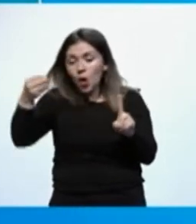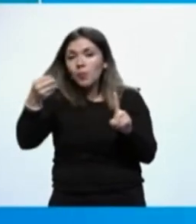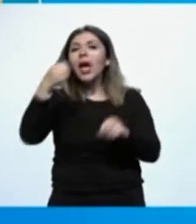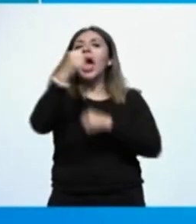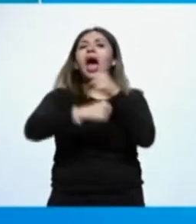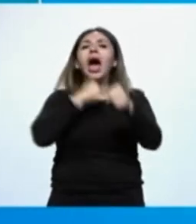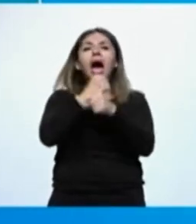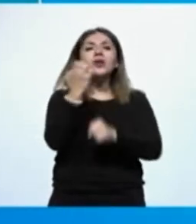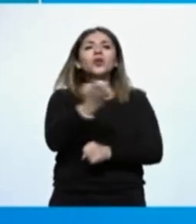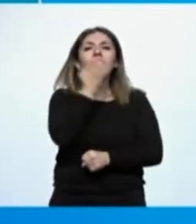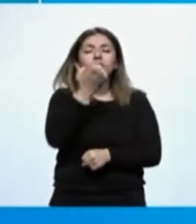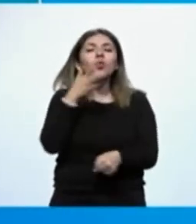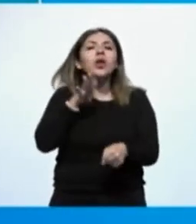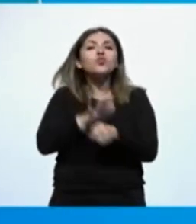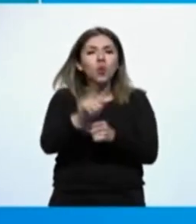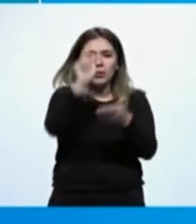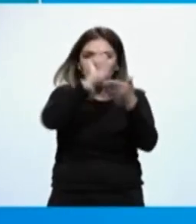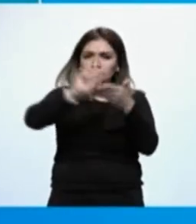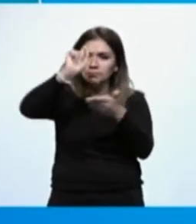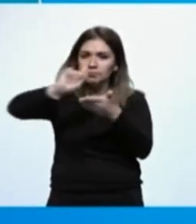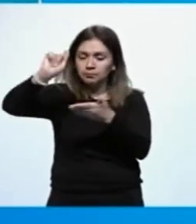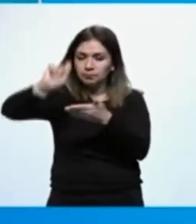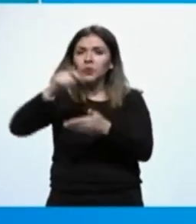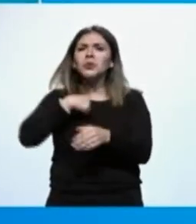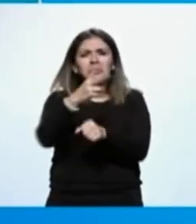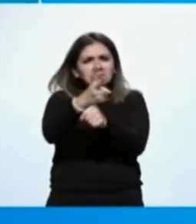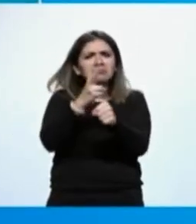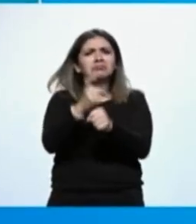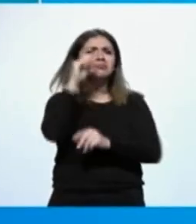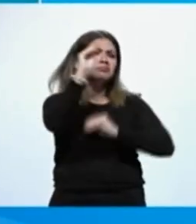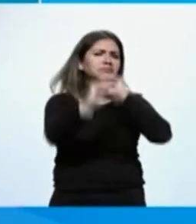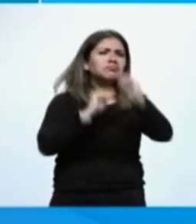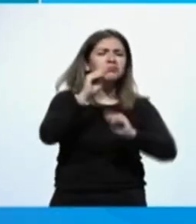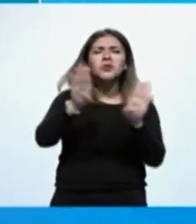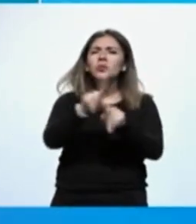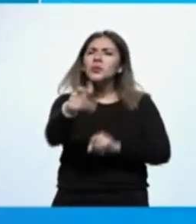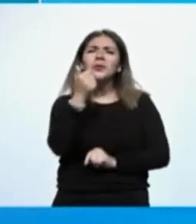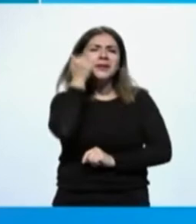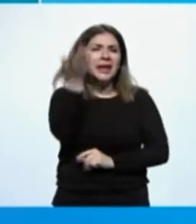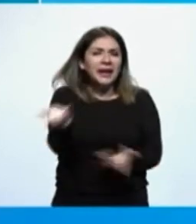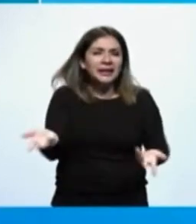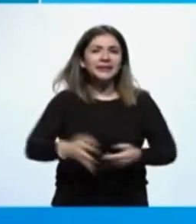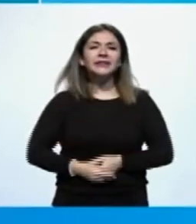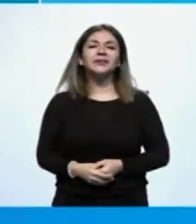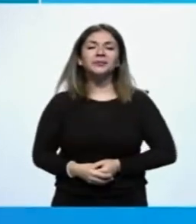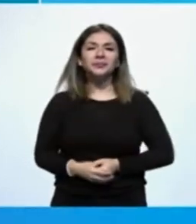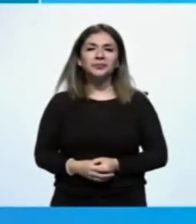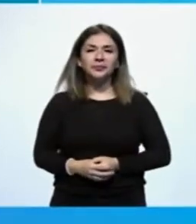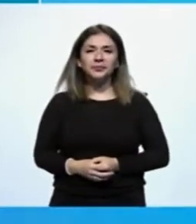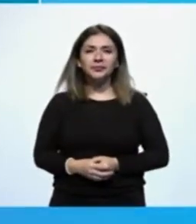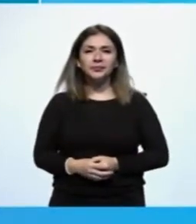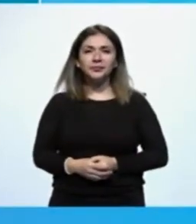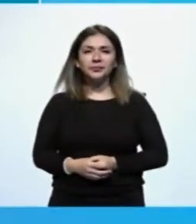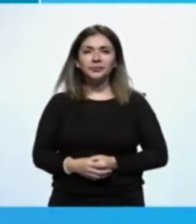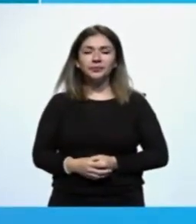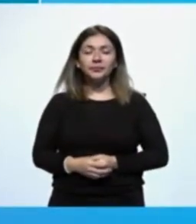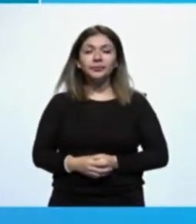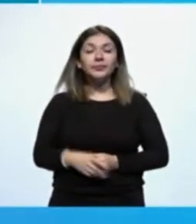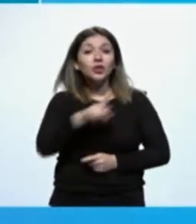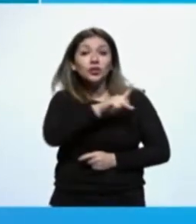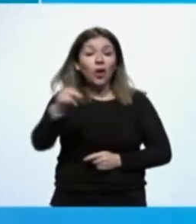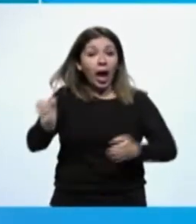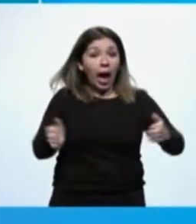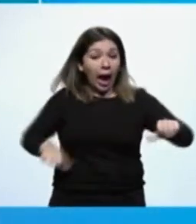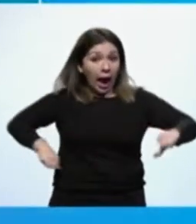grado escolar al que perteneces. Te invitamos a decorarlo como más te guste. Los